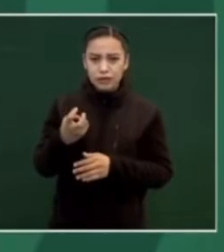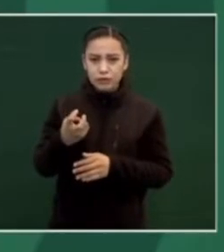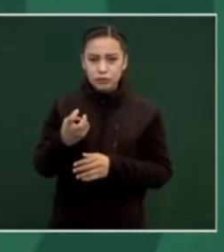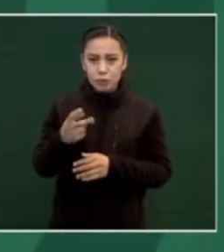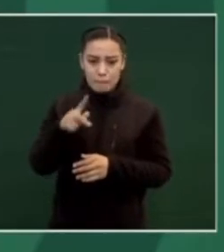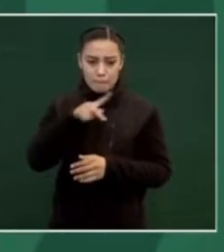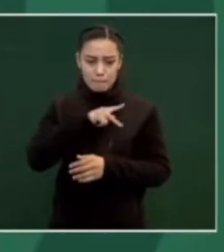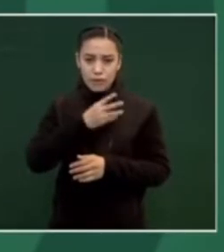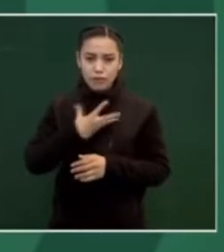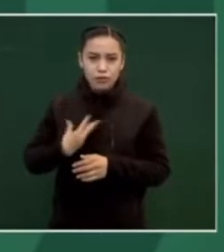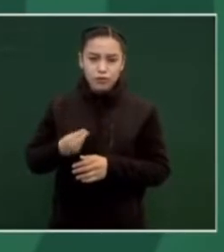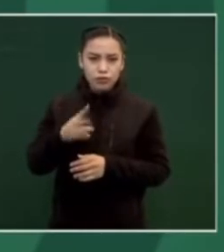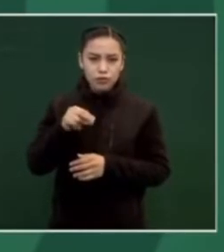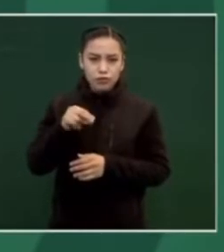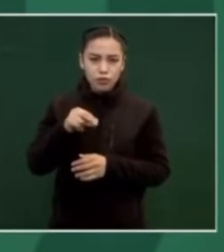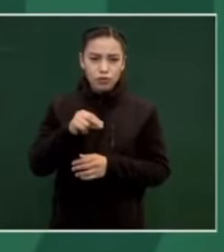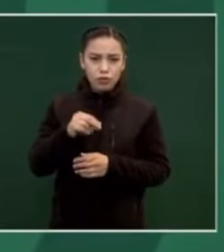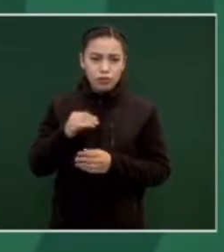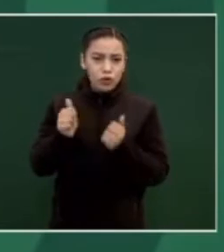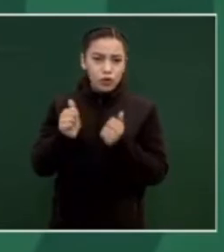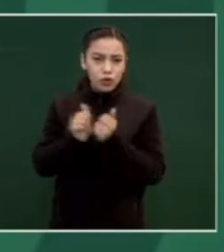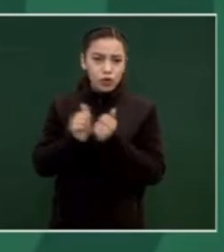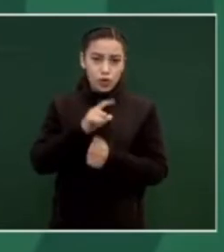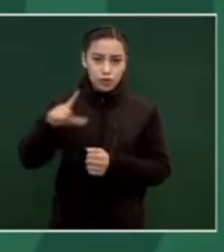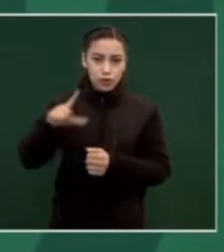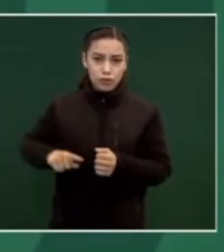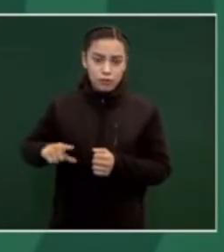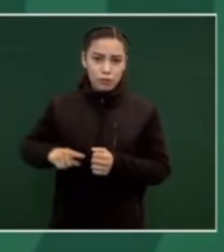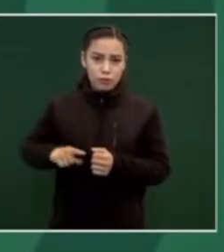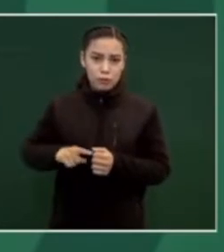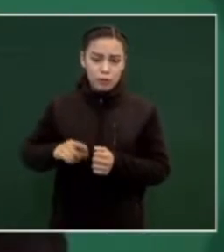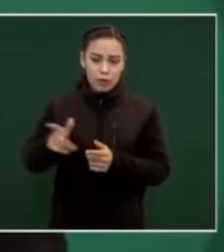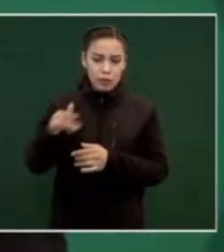gobierno porque ninguno de mis hijos